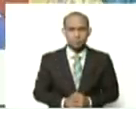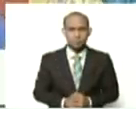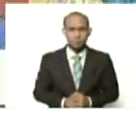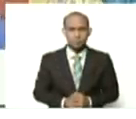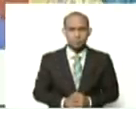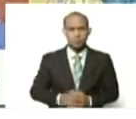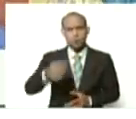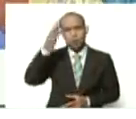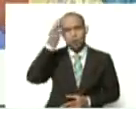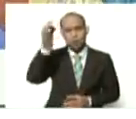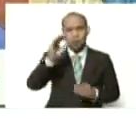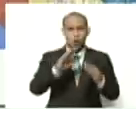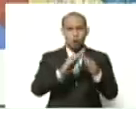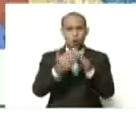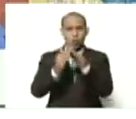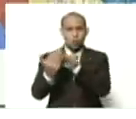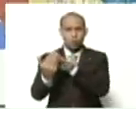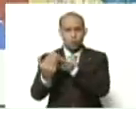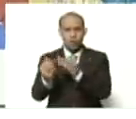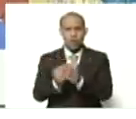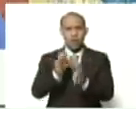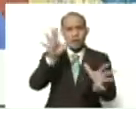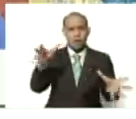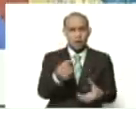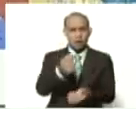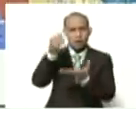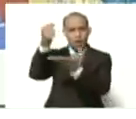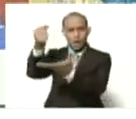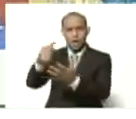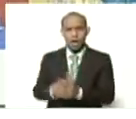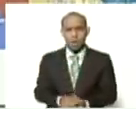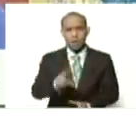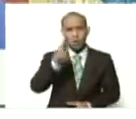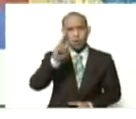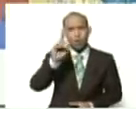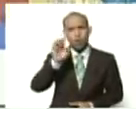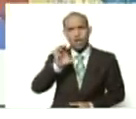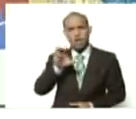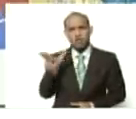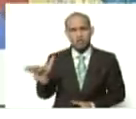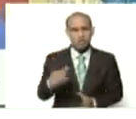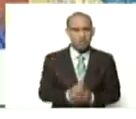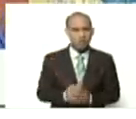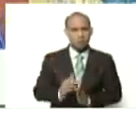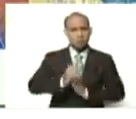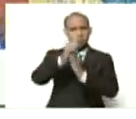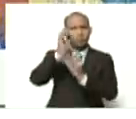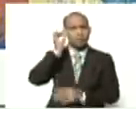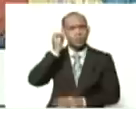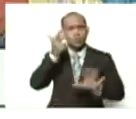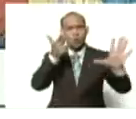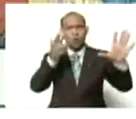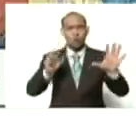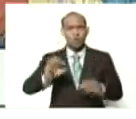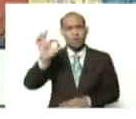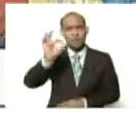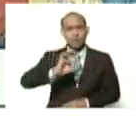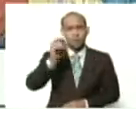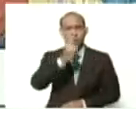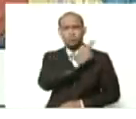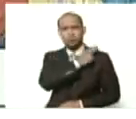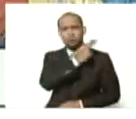de los consejos comunales, de los CLAP, de las VC, sean mujeres. El 80% son las